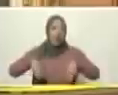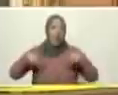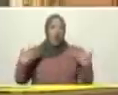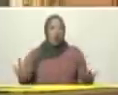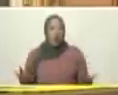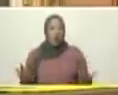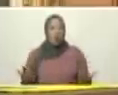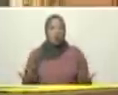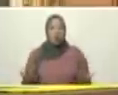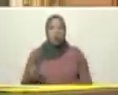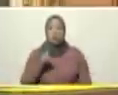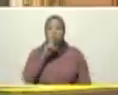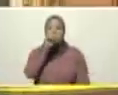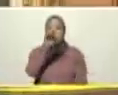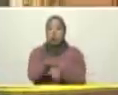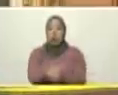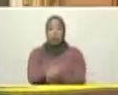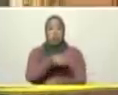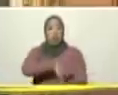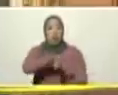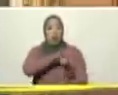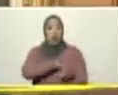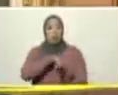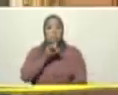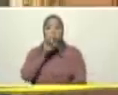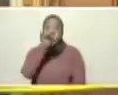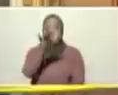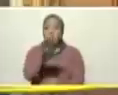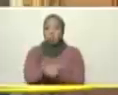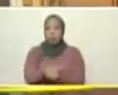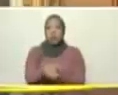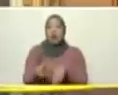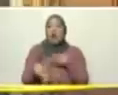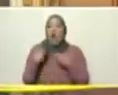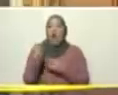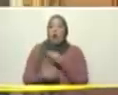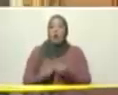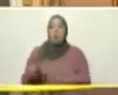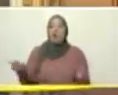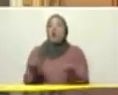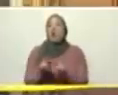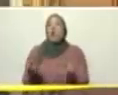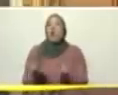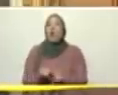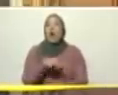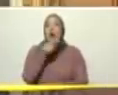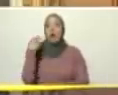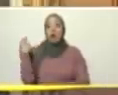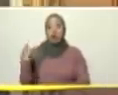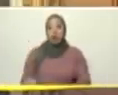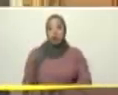silencio, dictadura mediática, más o menos como están haciendo con Rusia ahora en el mundo.